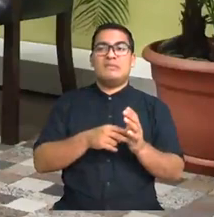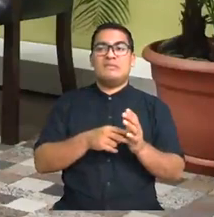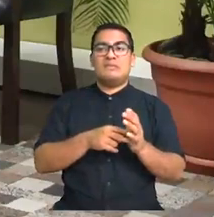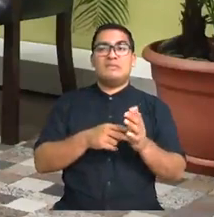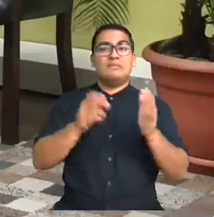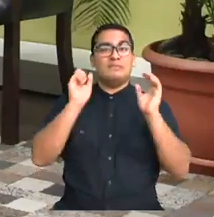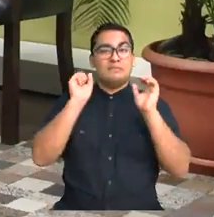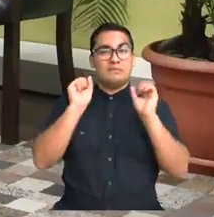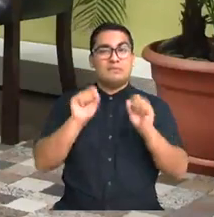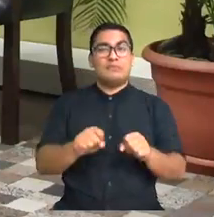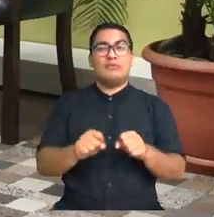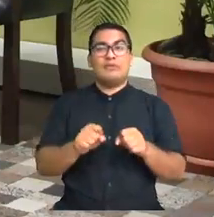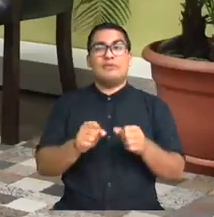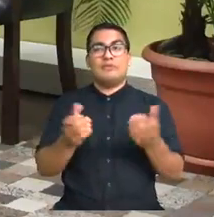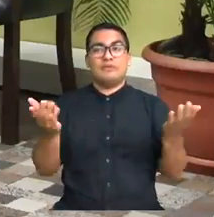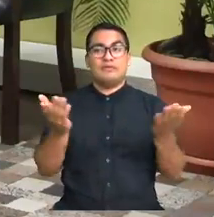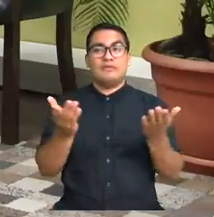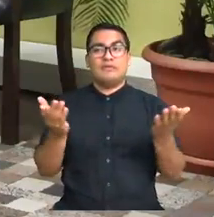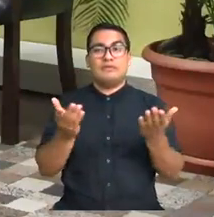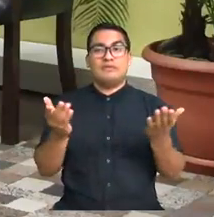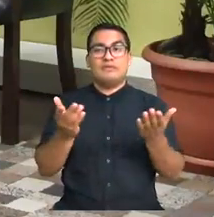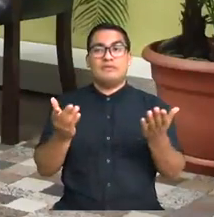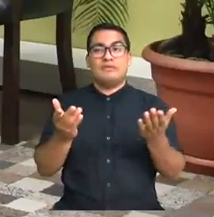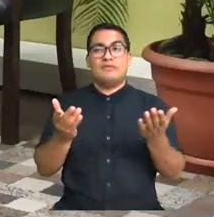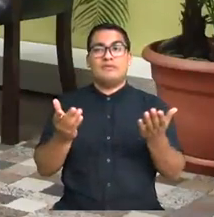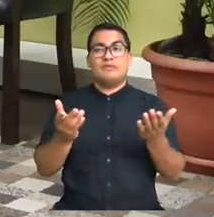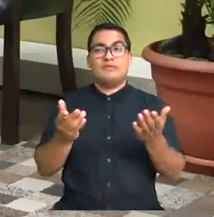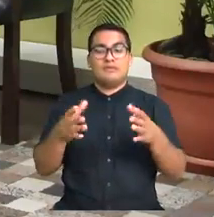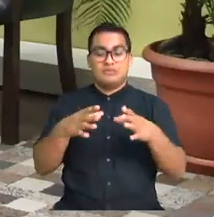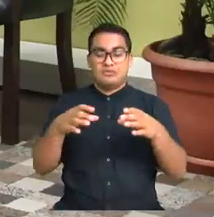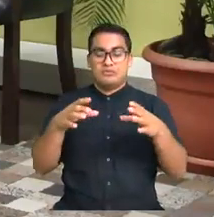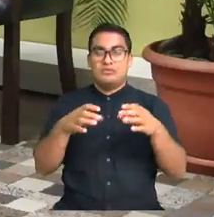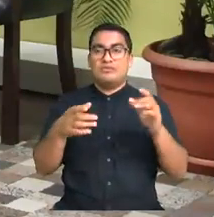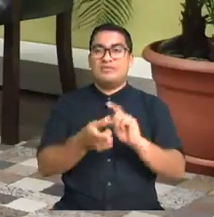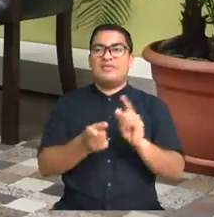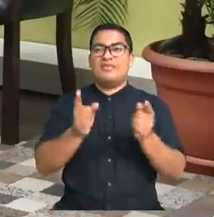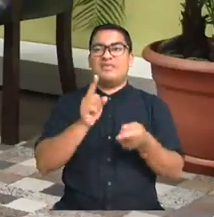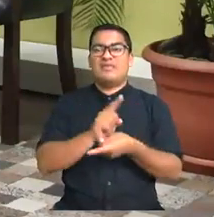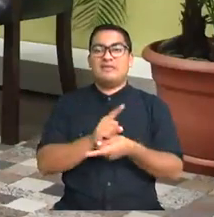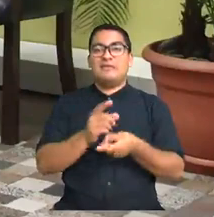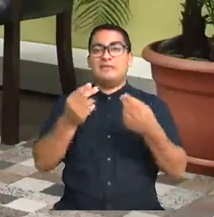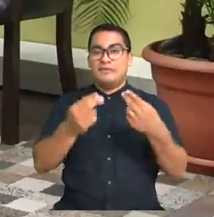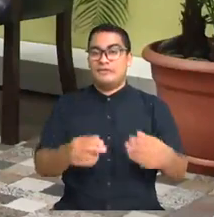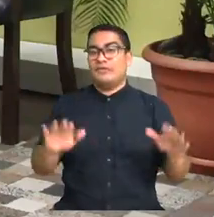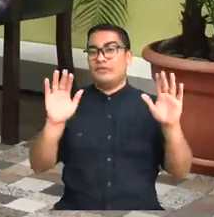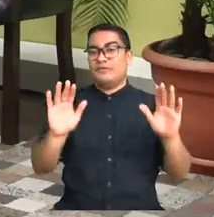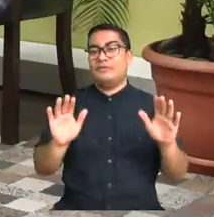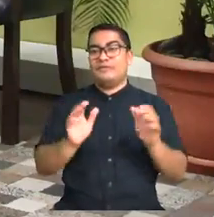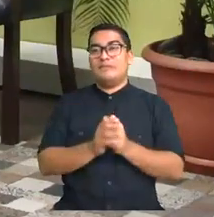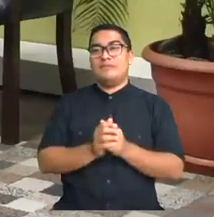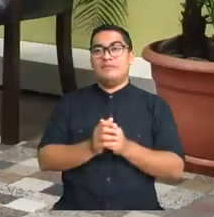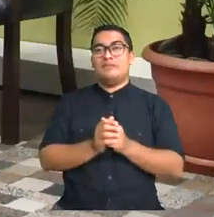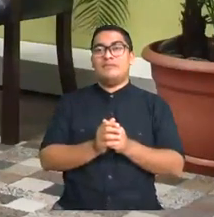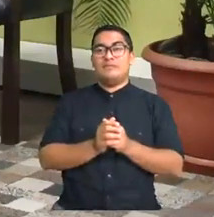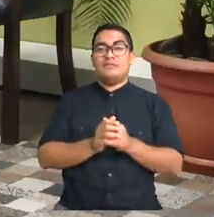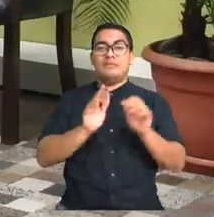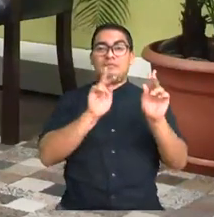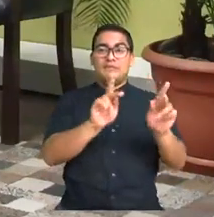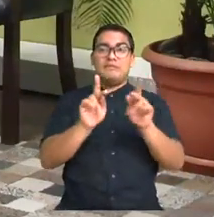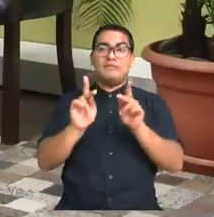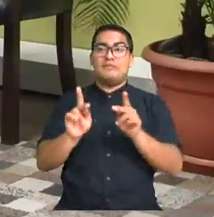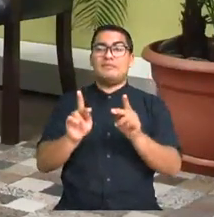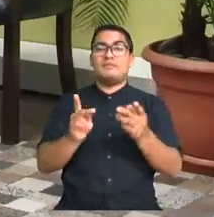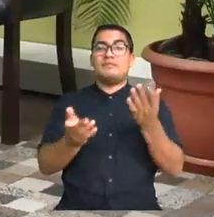ayudamos para que el recambio celular sea de manera anormal y nuestros pacientes tengan